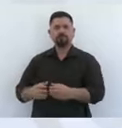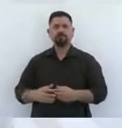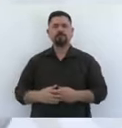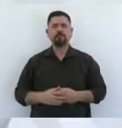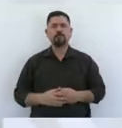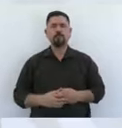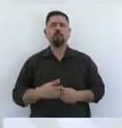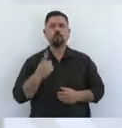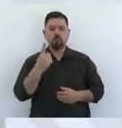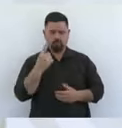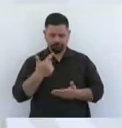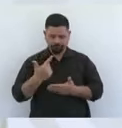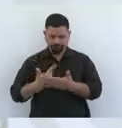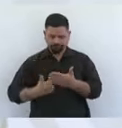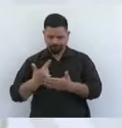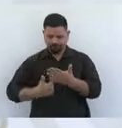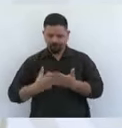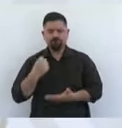un presupuesto